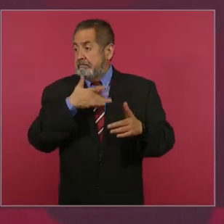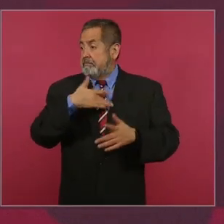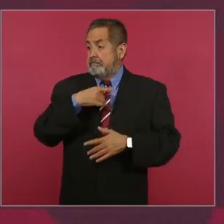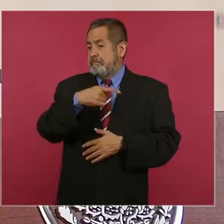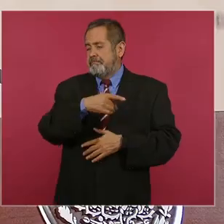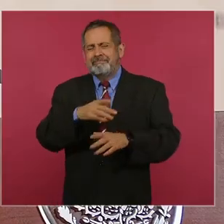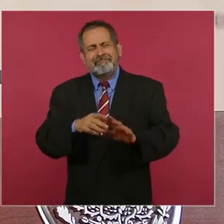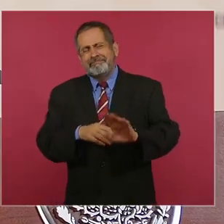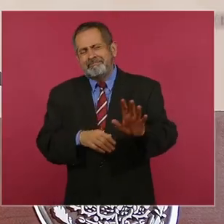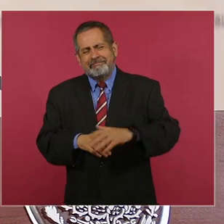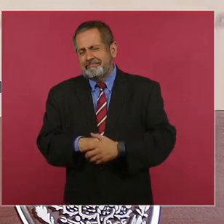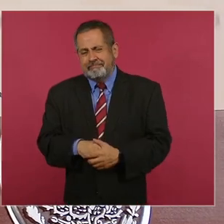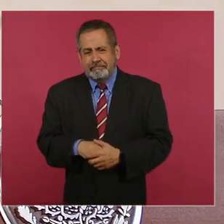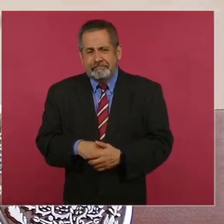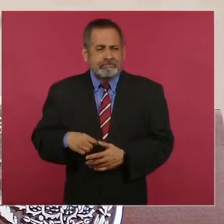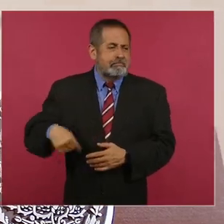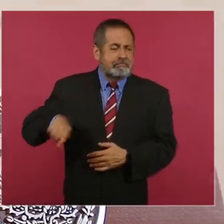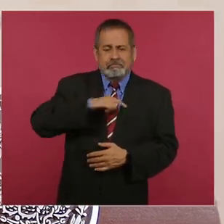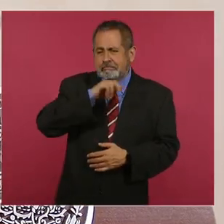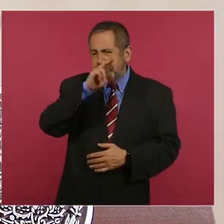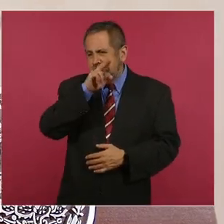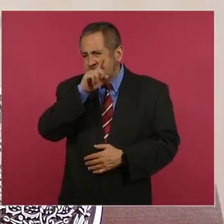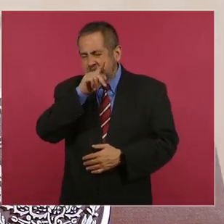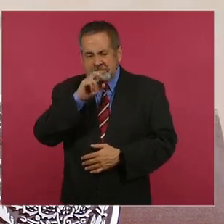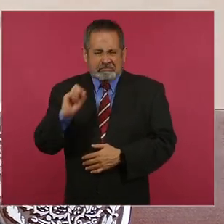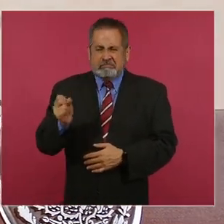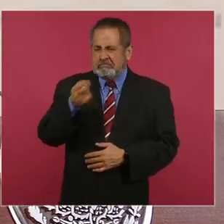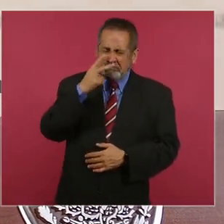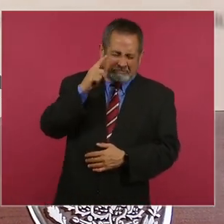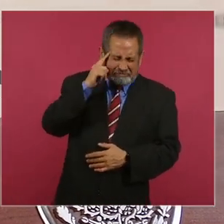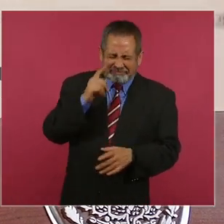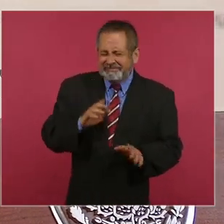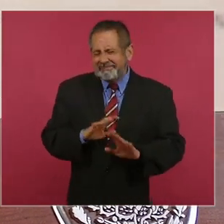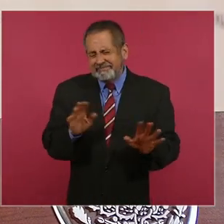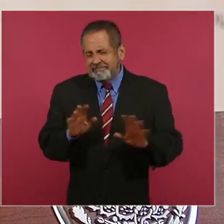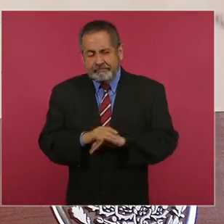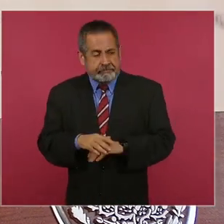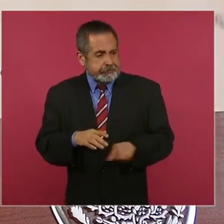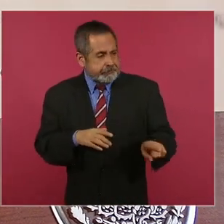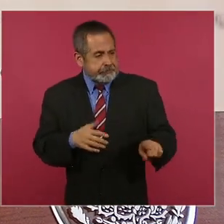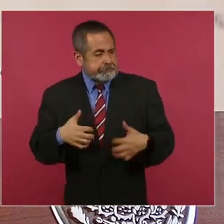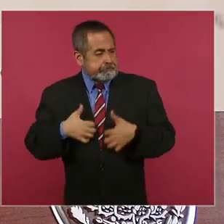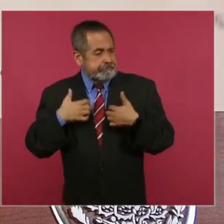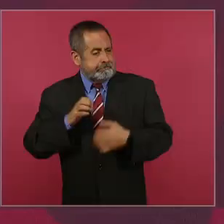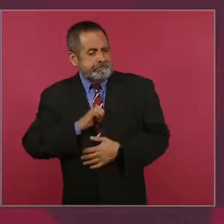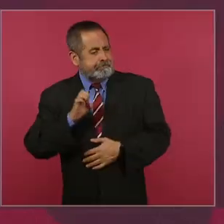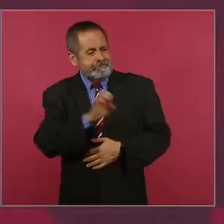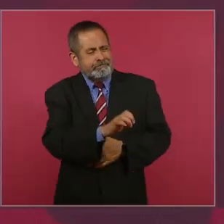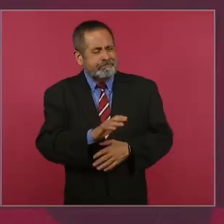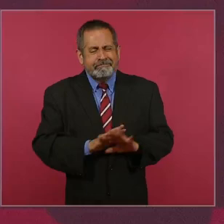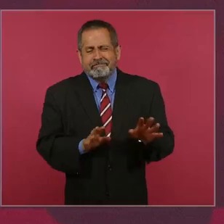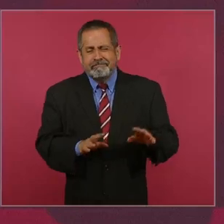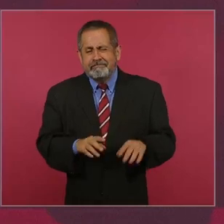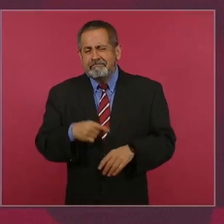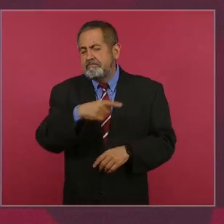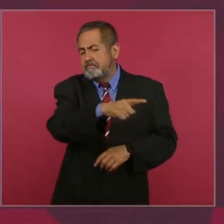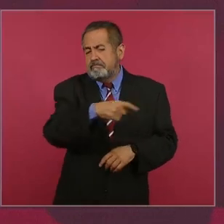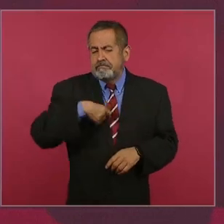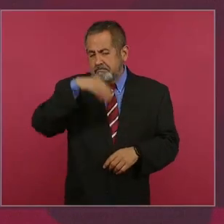inquietarnos enojarnos y mucho menos odiar si tenemos diferencias